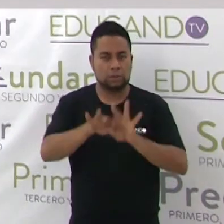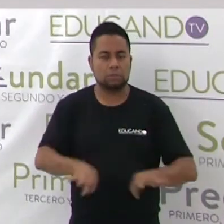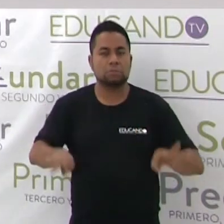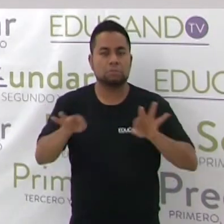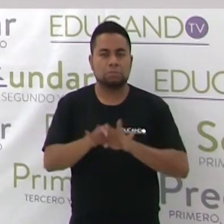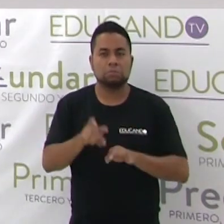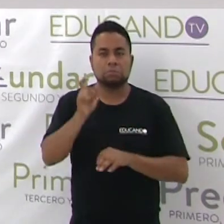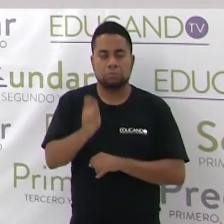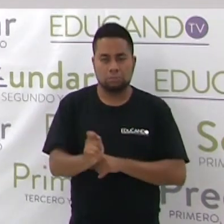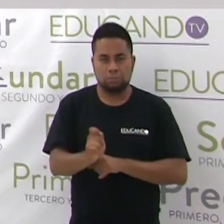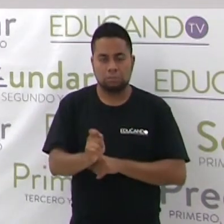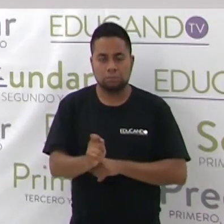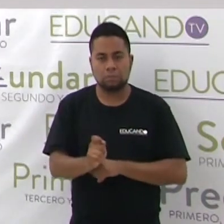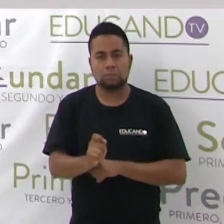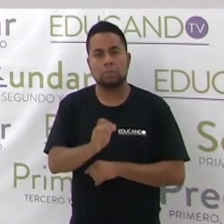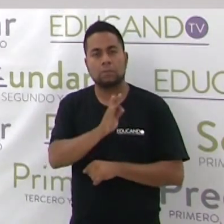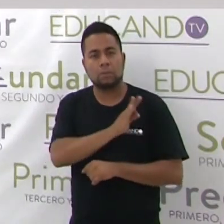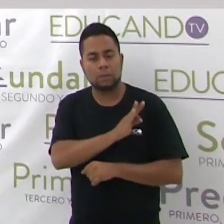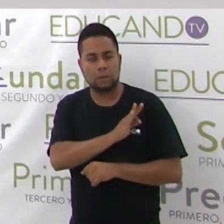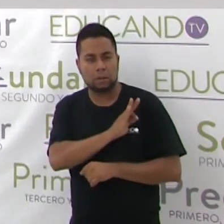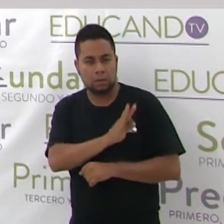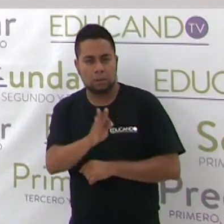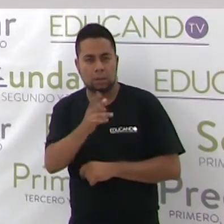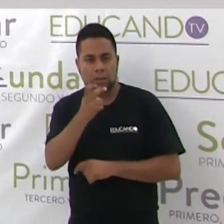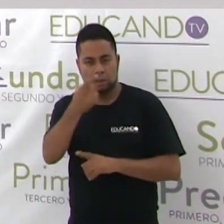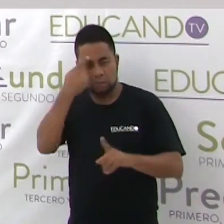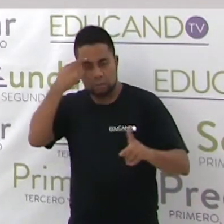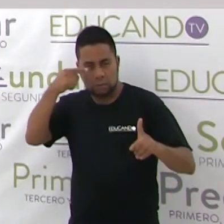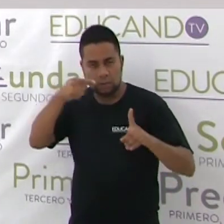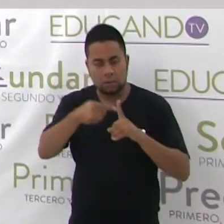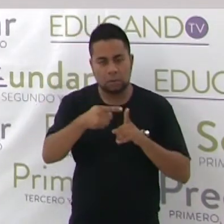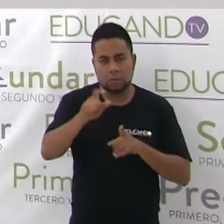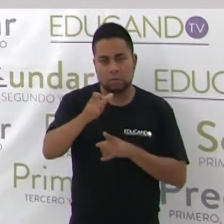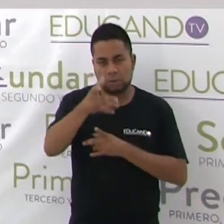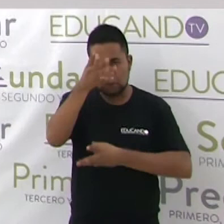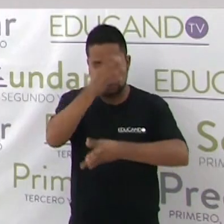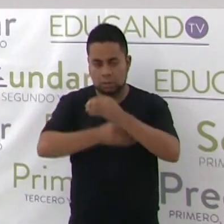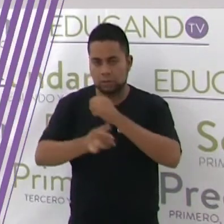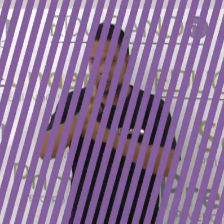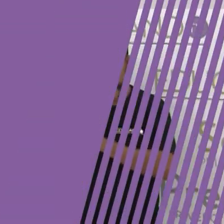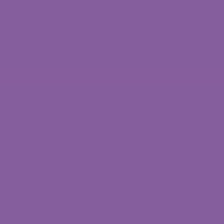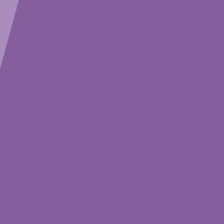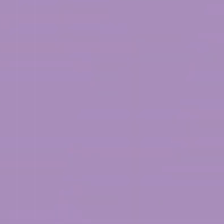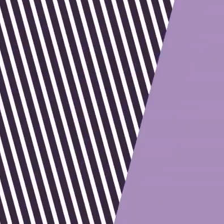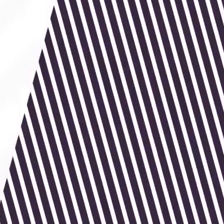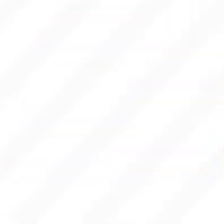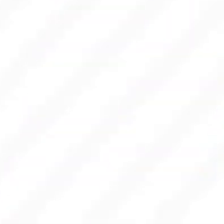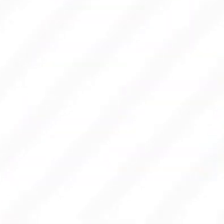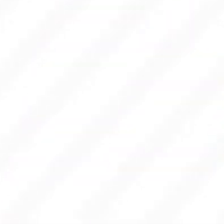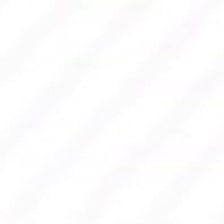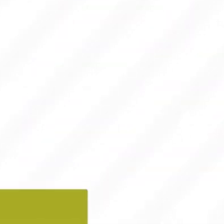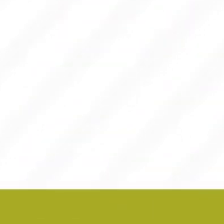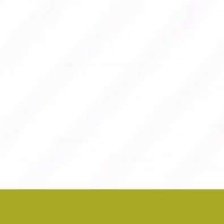importante que le demos esta finalidad al aprendizaje de las lenguas. Bueno.